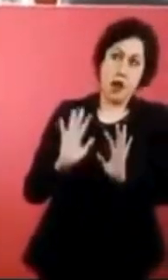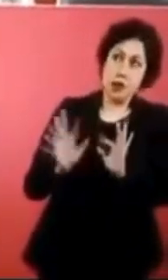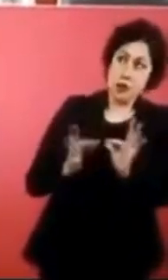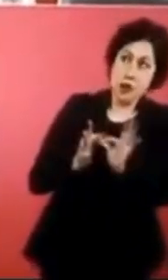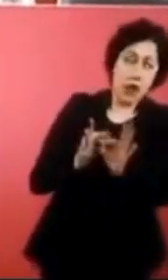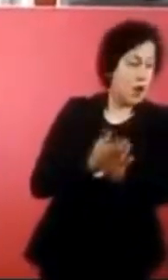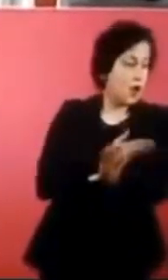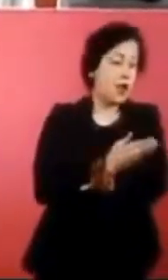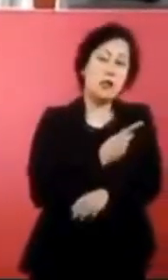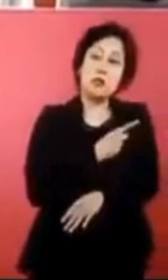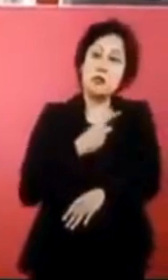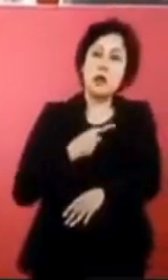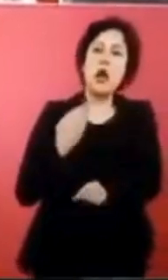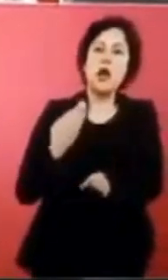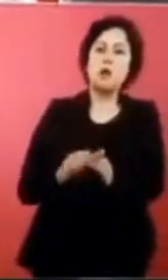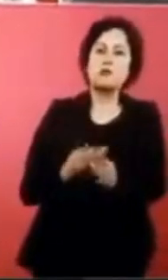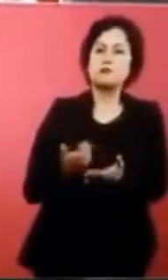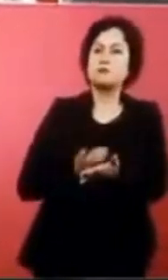corriente